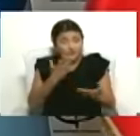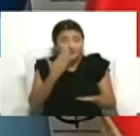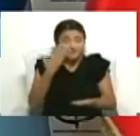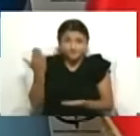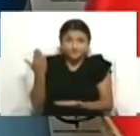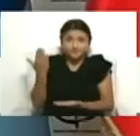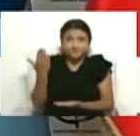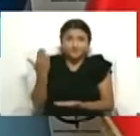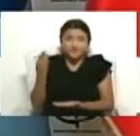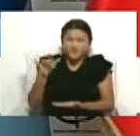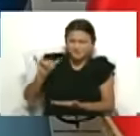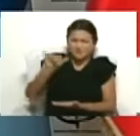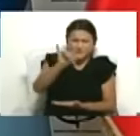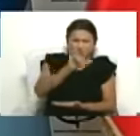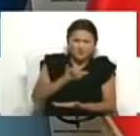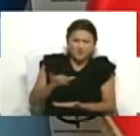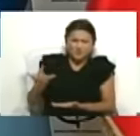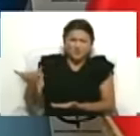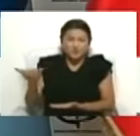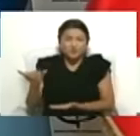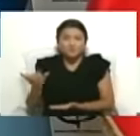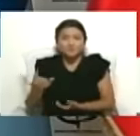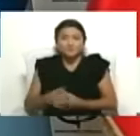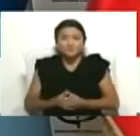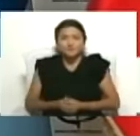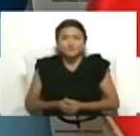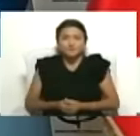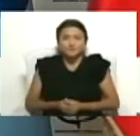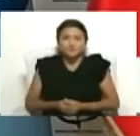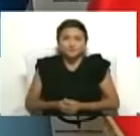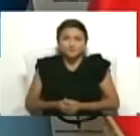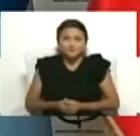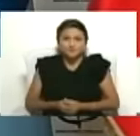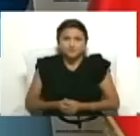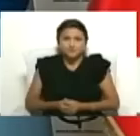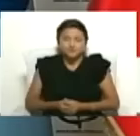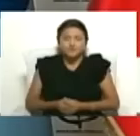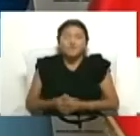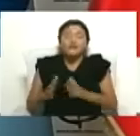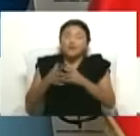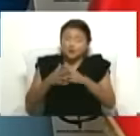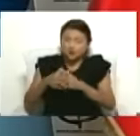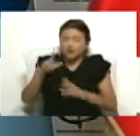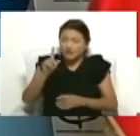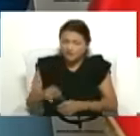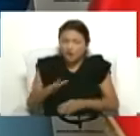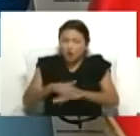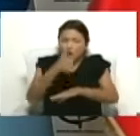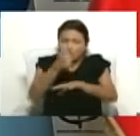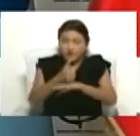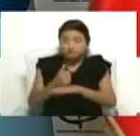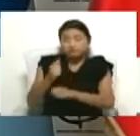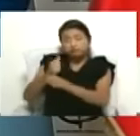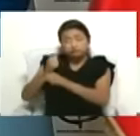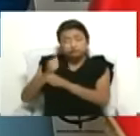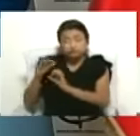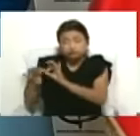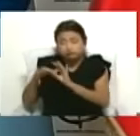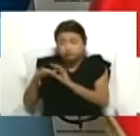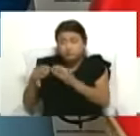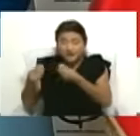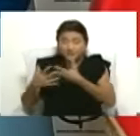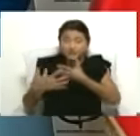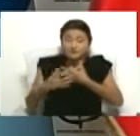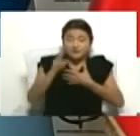y en las sombras, obviamente, lamentablemente, Estados Unidos trabajan en equipo para despojar